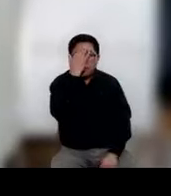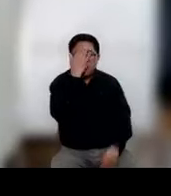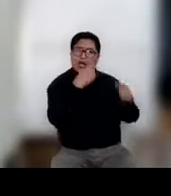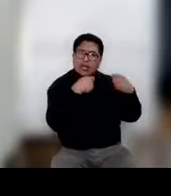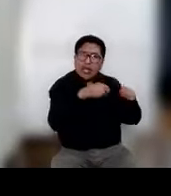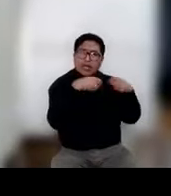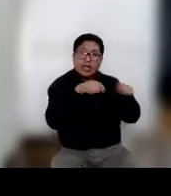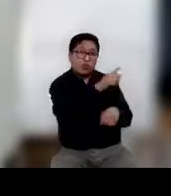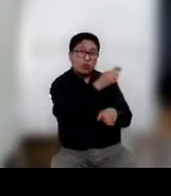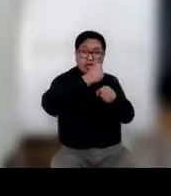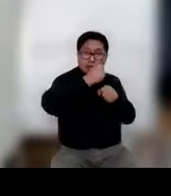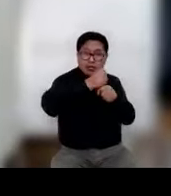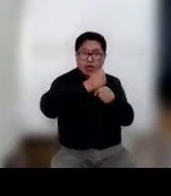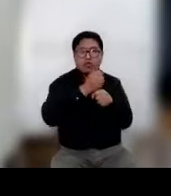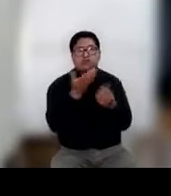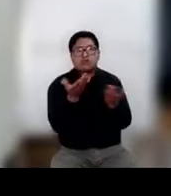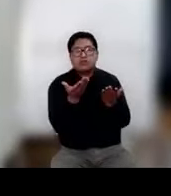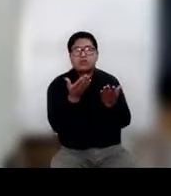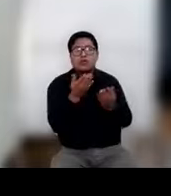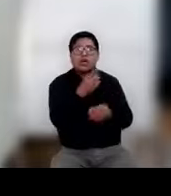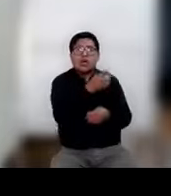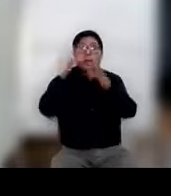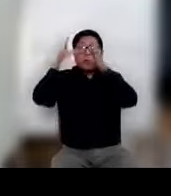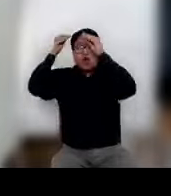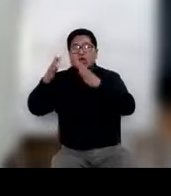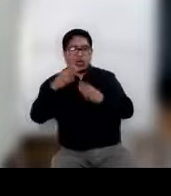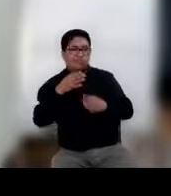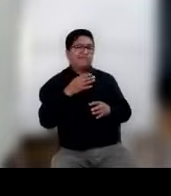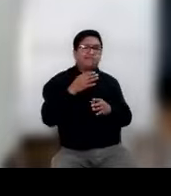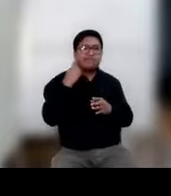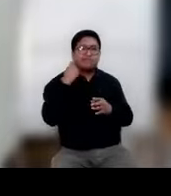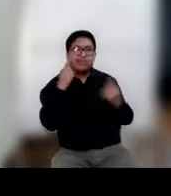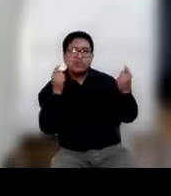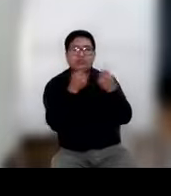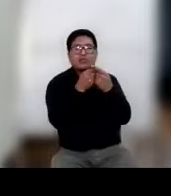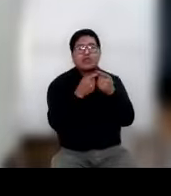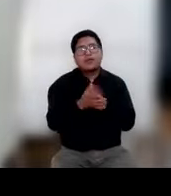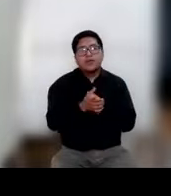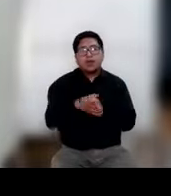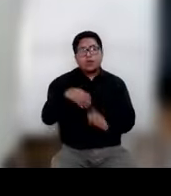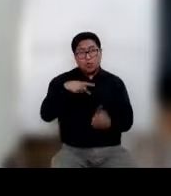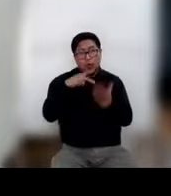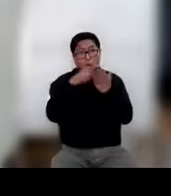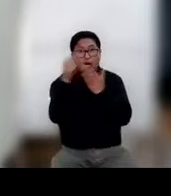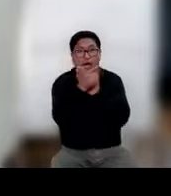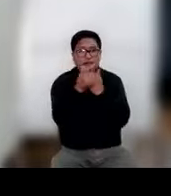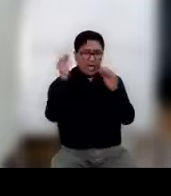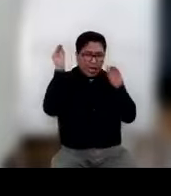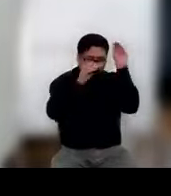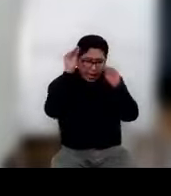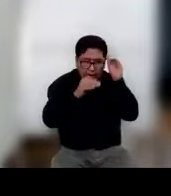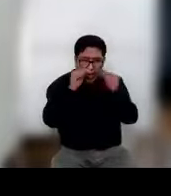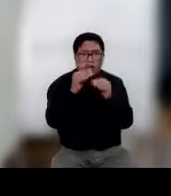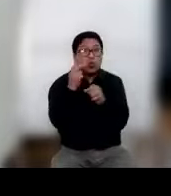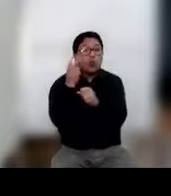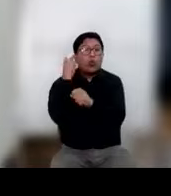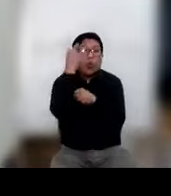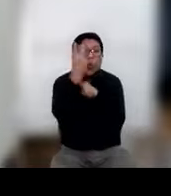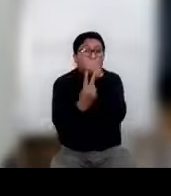trabajadores a partir de lo que son los profesores esto el programa este programa nos ha llevado dos años escribir con el ministerio de